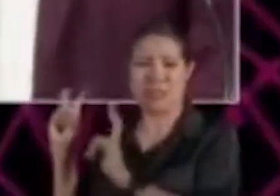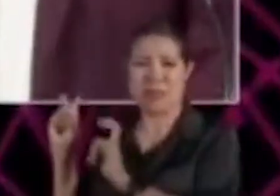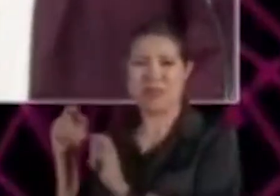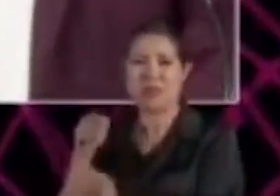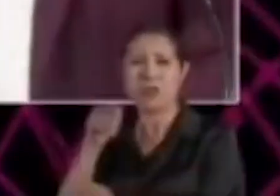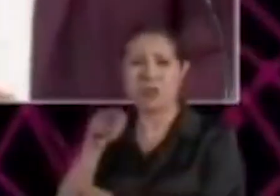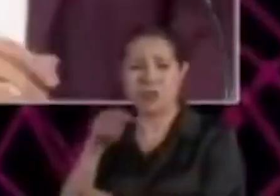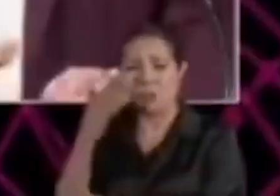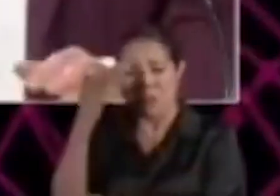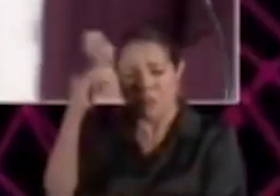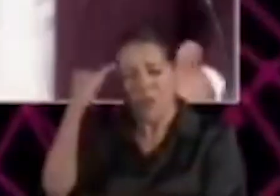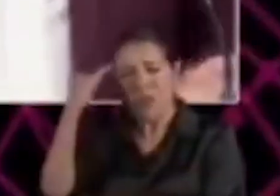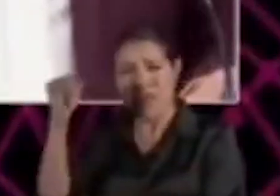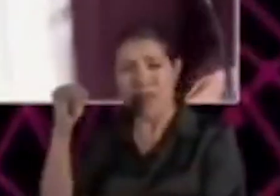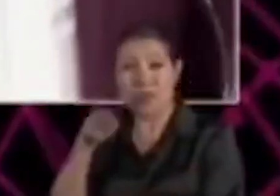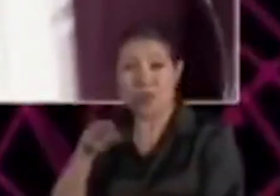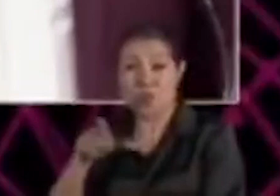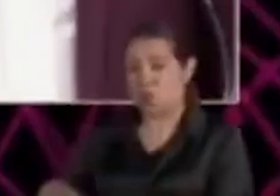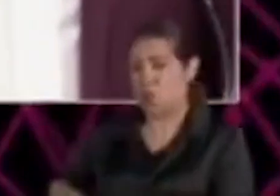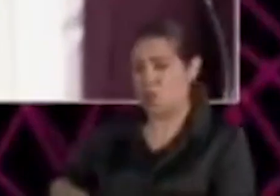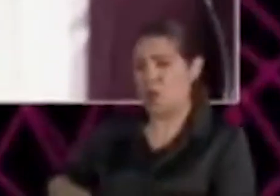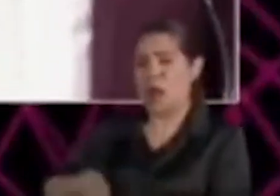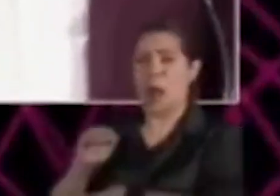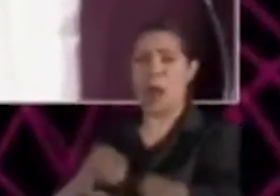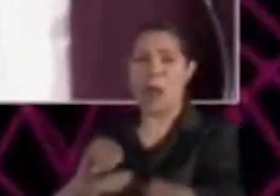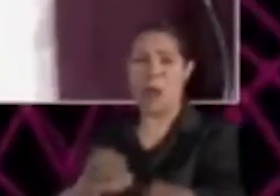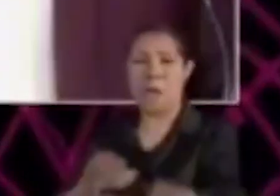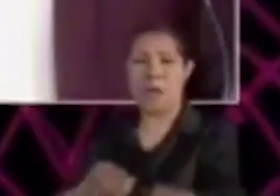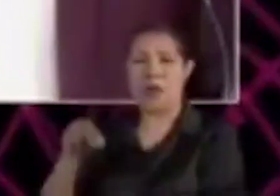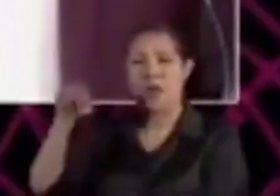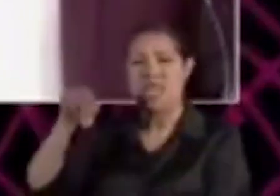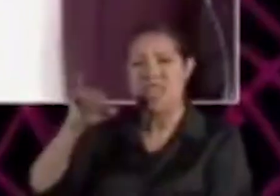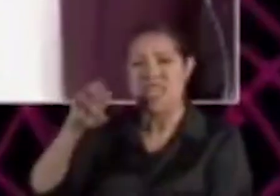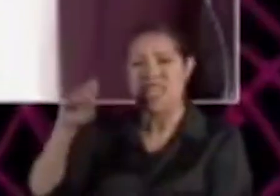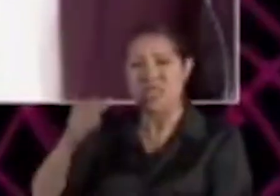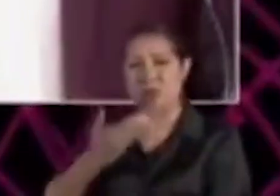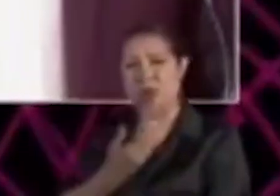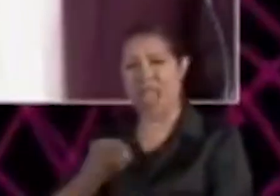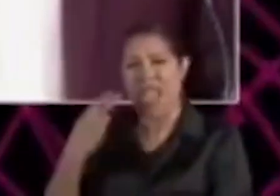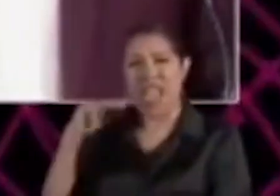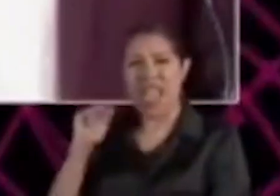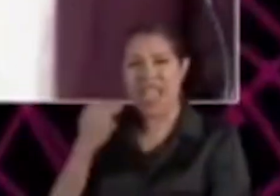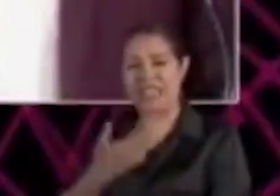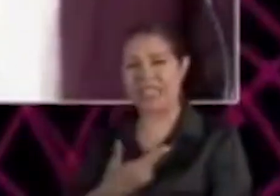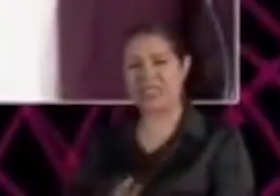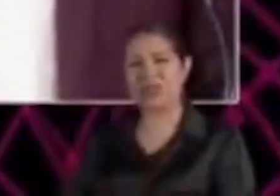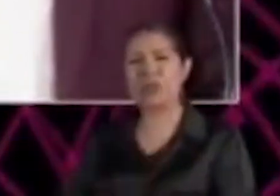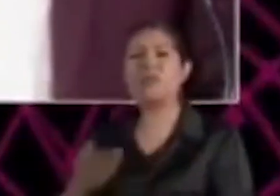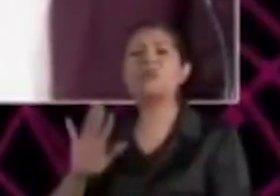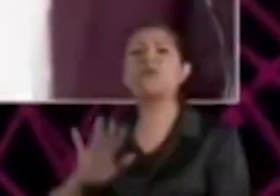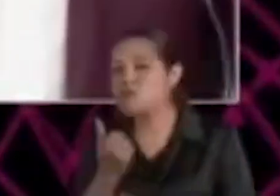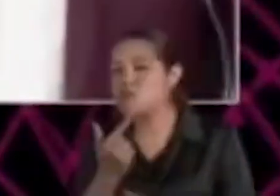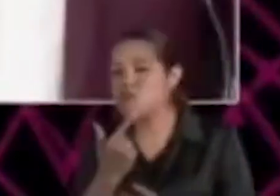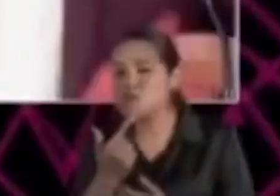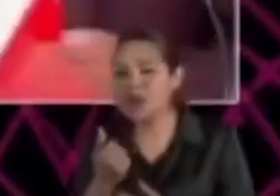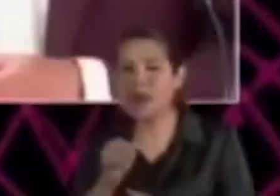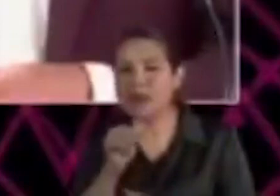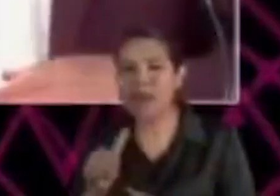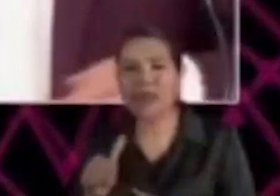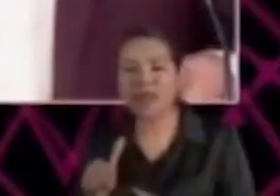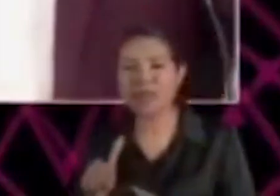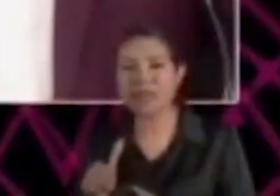estado y hoy candidato del pan al senado de la República y su homólogo de morena y excompañero de